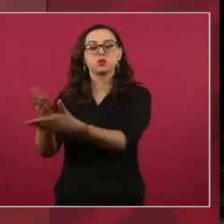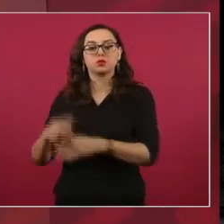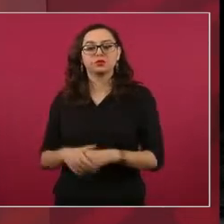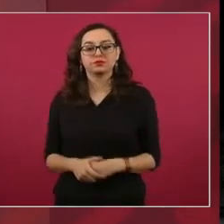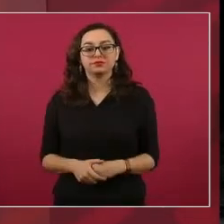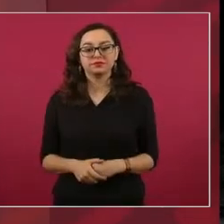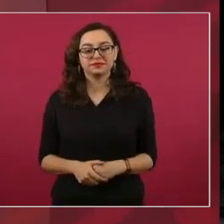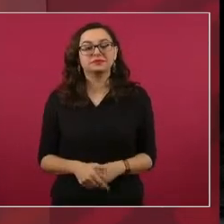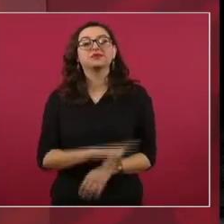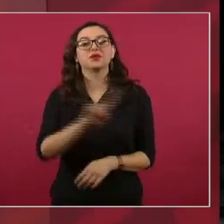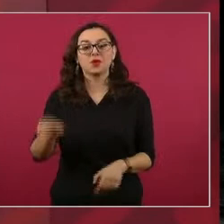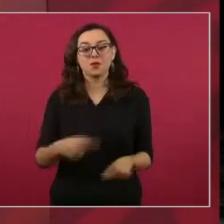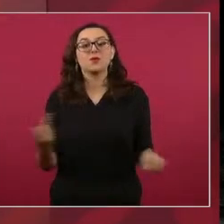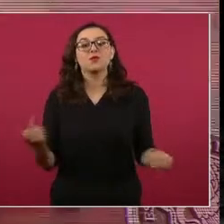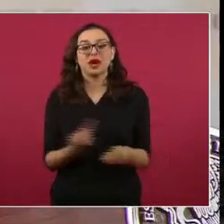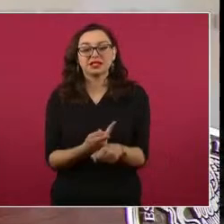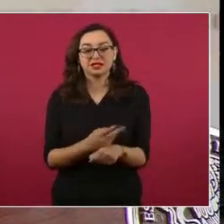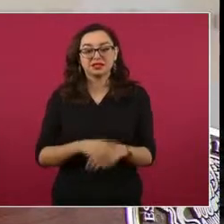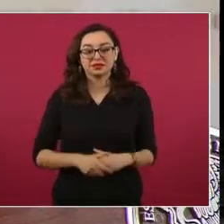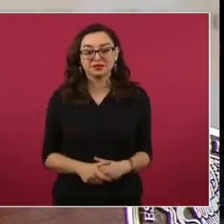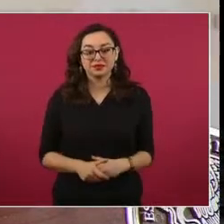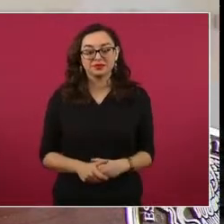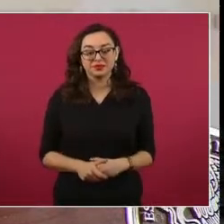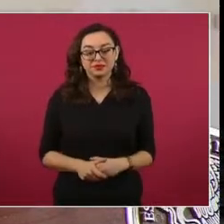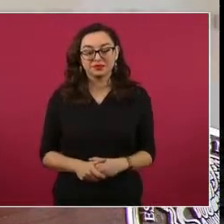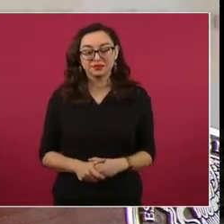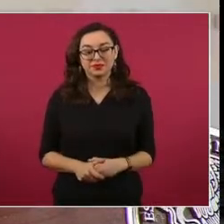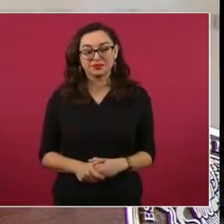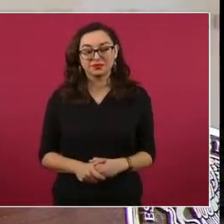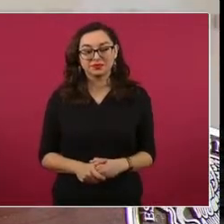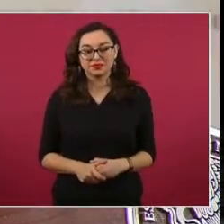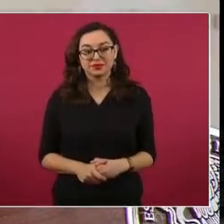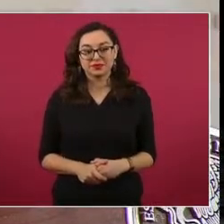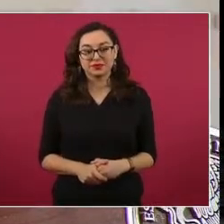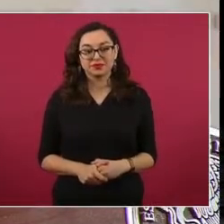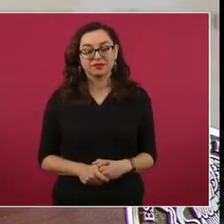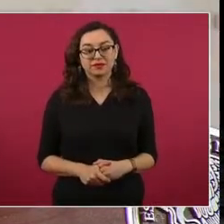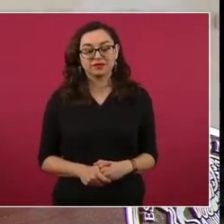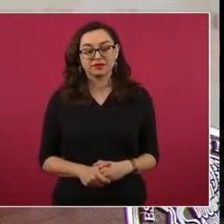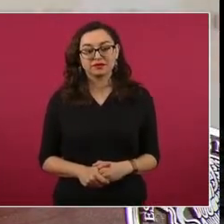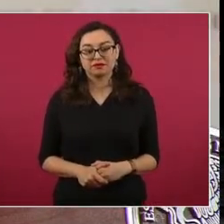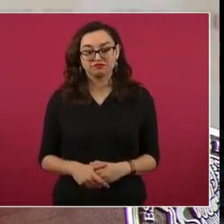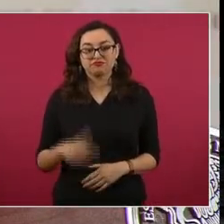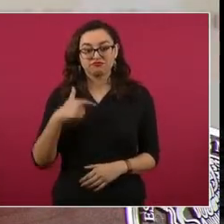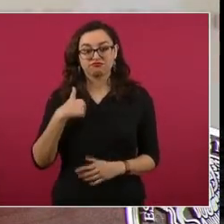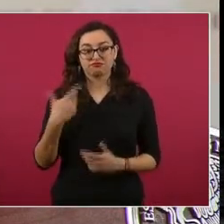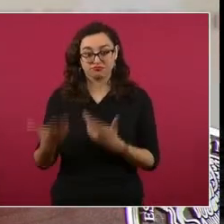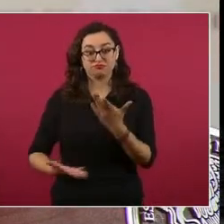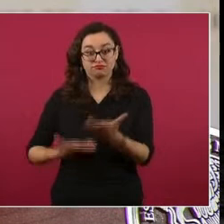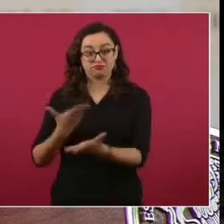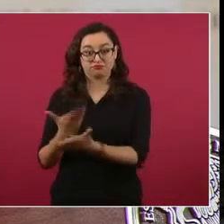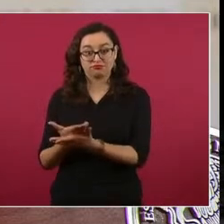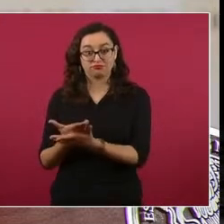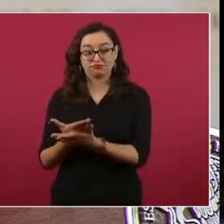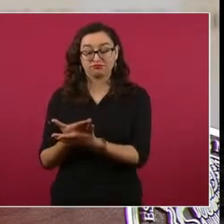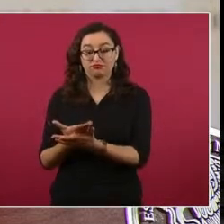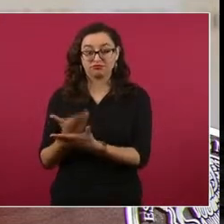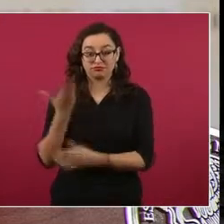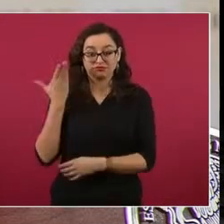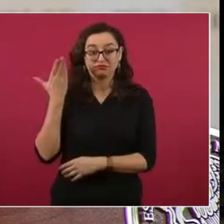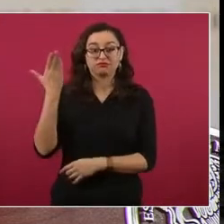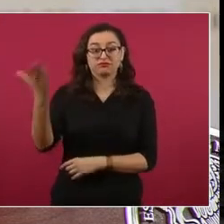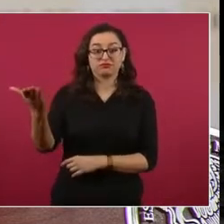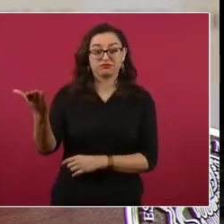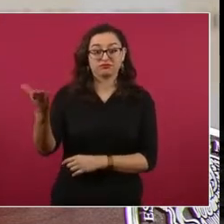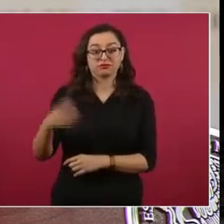pues qué queréis que este candidato que propuse ya en